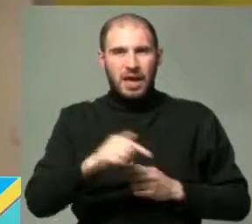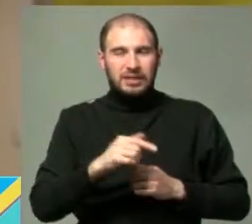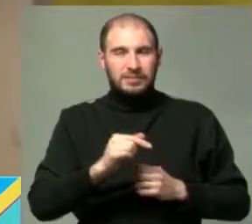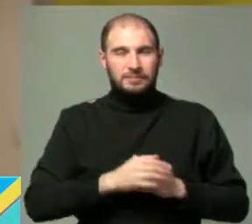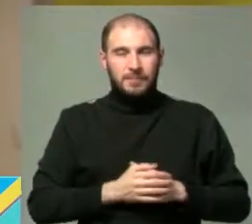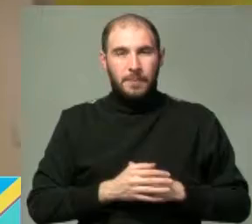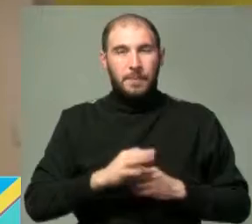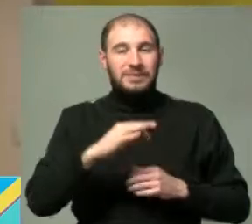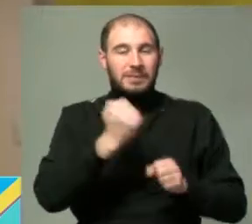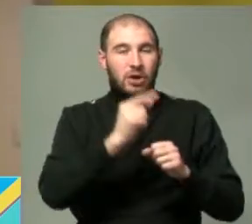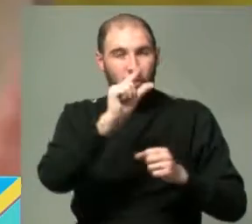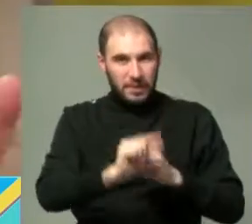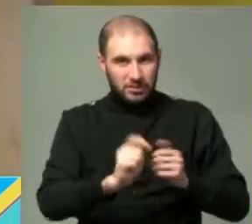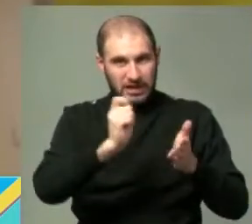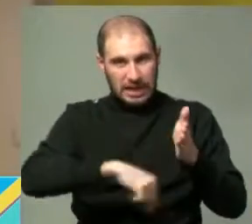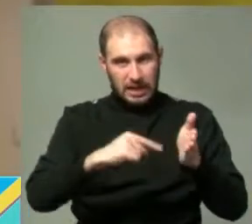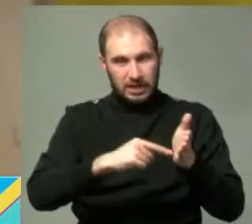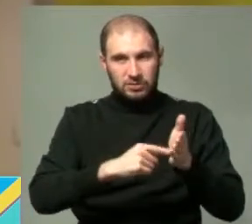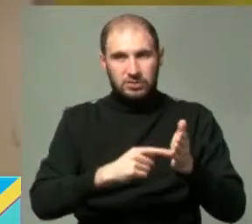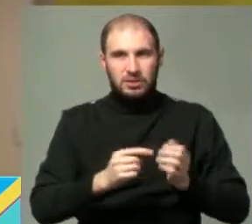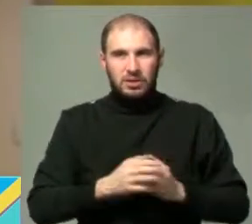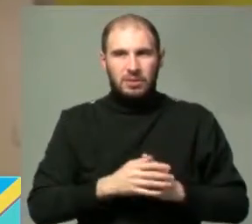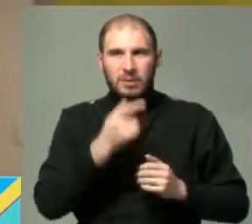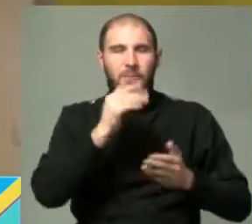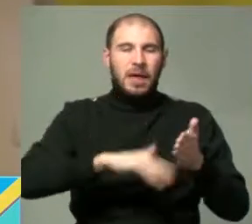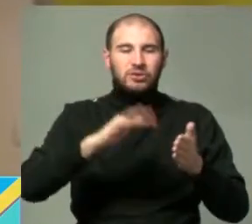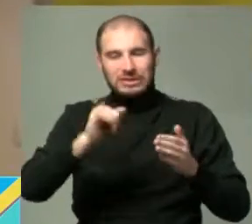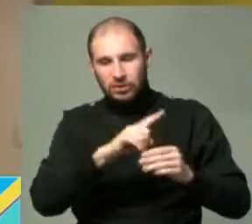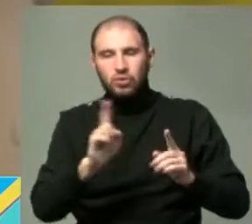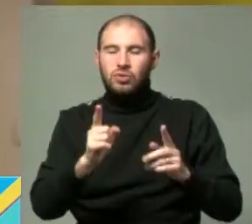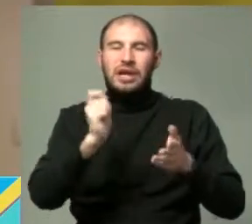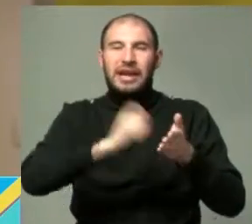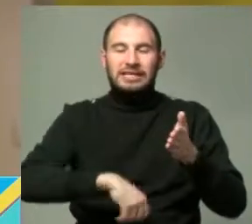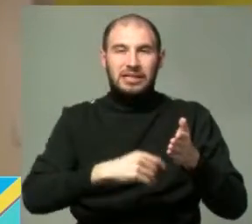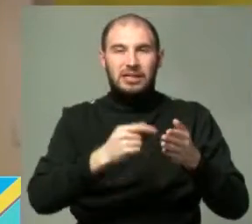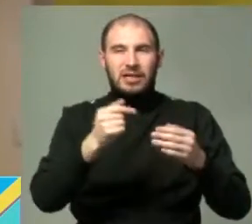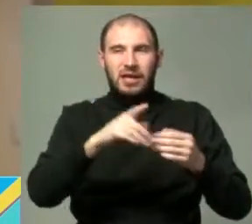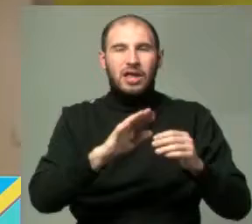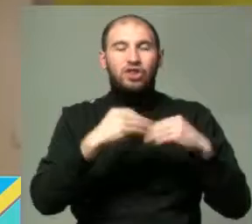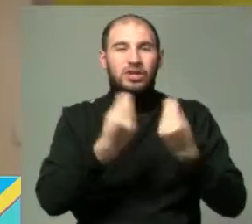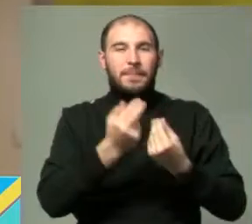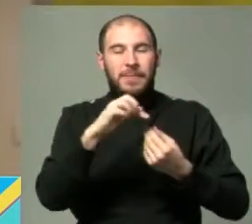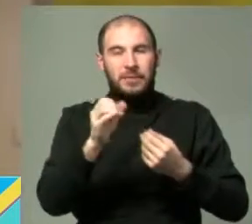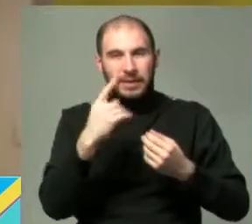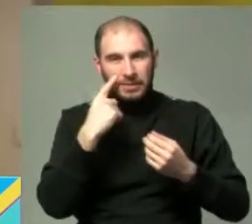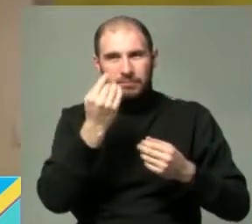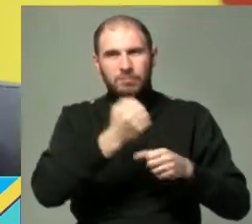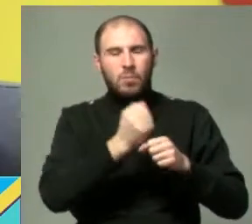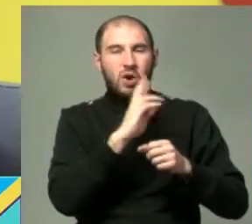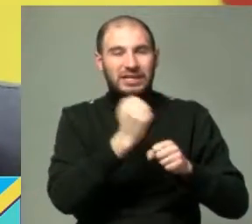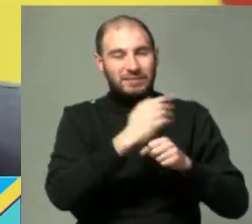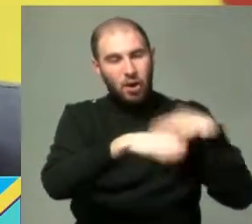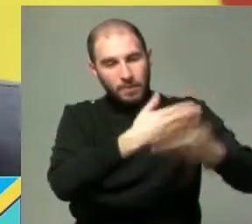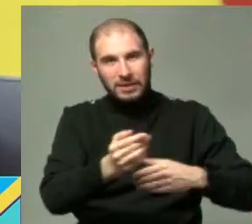tasa de actividad de los registrados, no en si está en blanco o no, sino de lo que registra el Producto Bruto, porque las mujeres laburan más que los